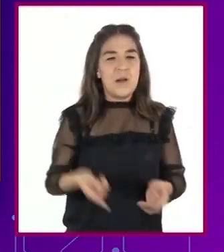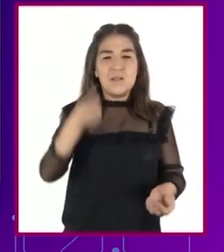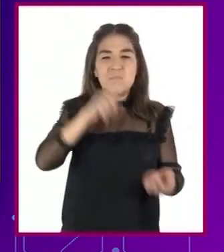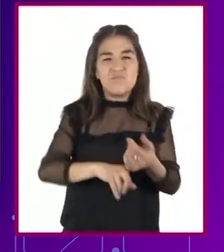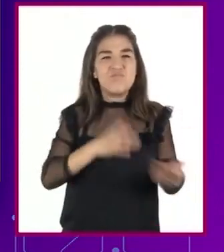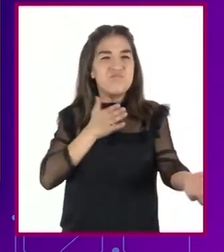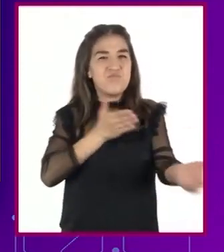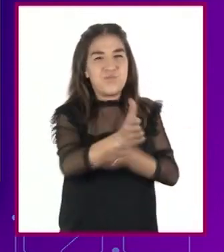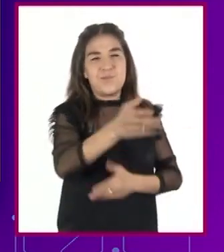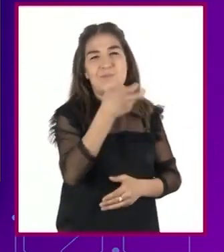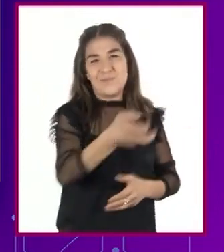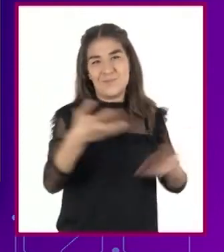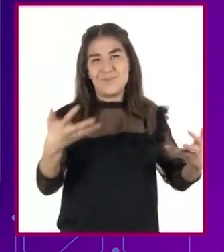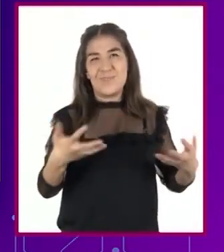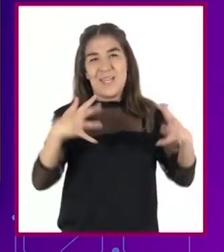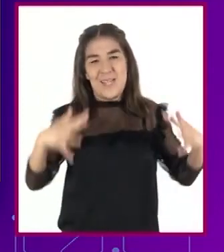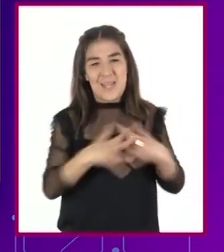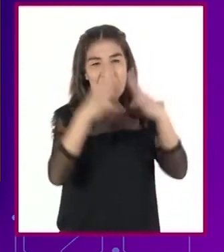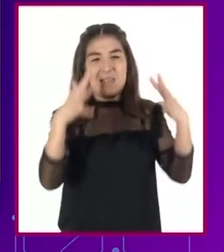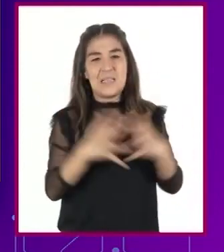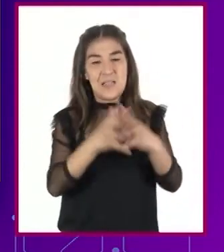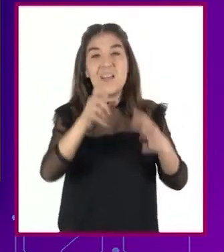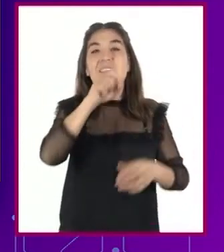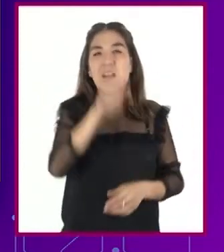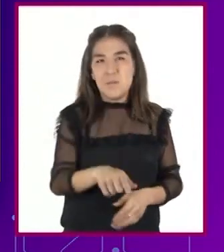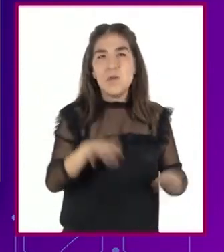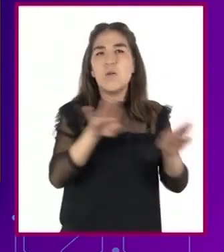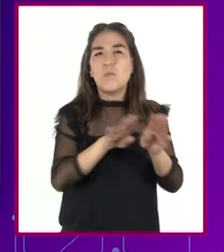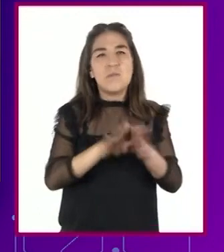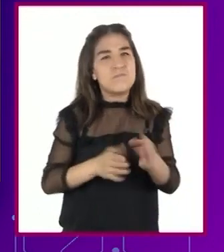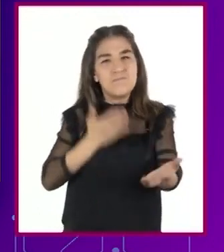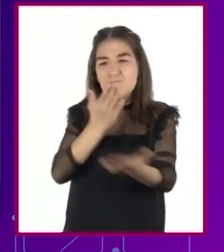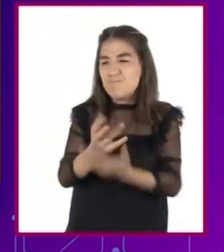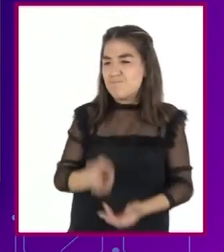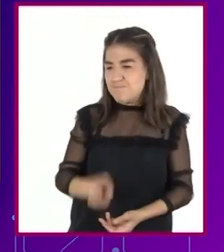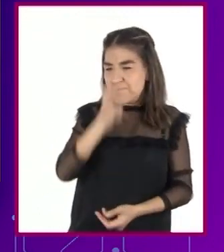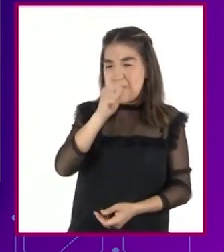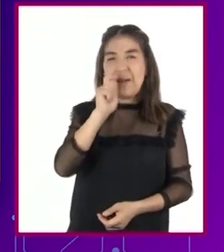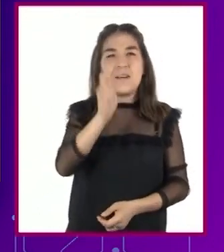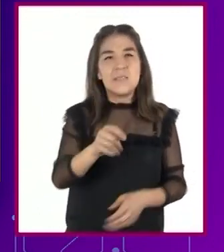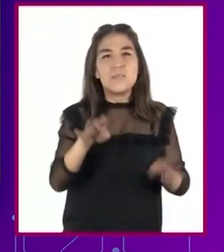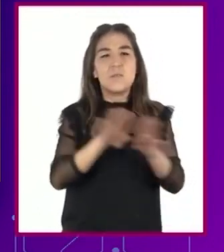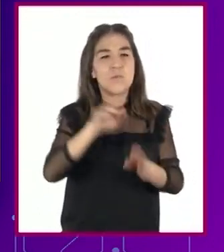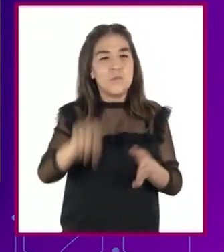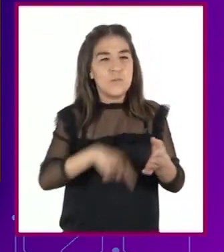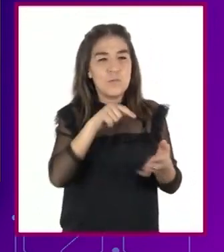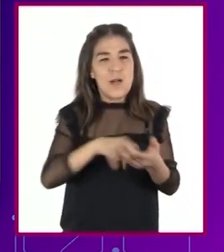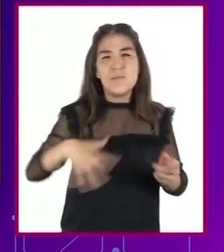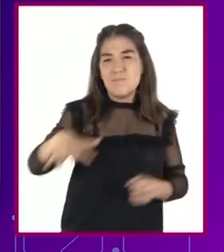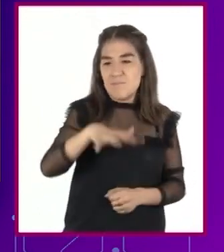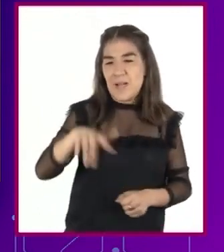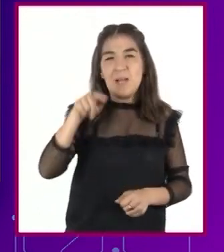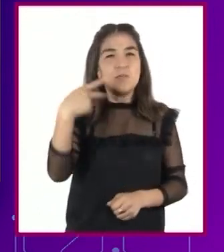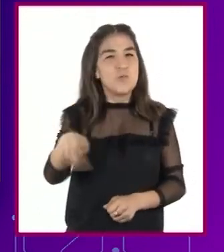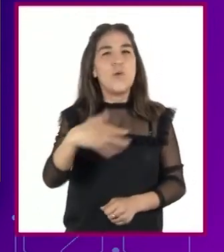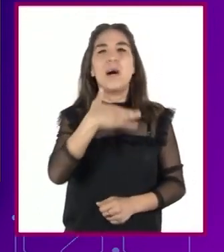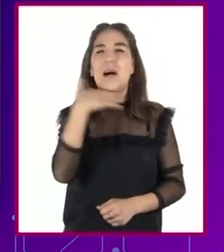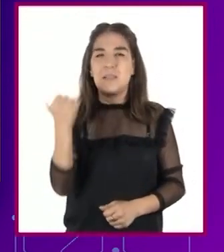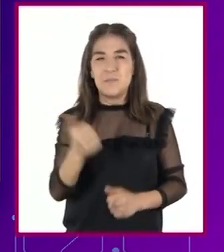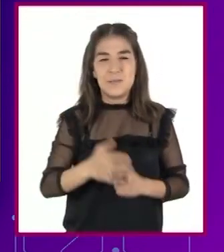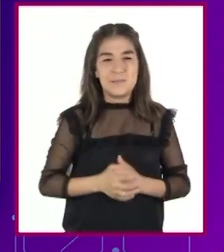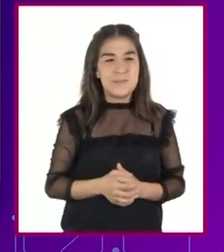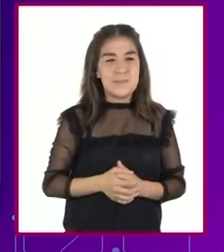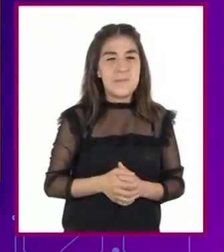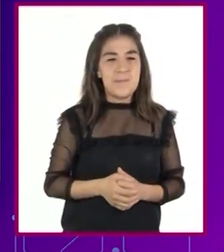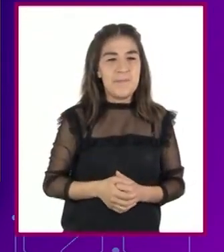invadido durante la guerra, pero además exigía la anexión de territorios puramente alemanes. Los